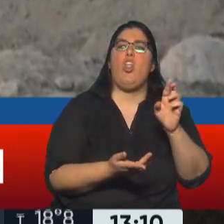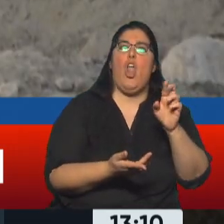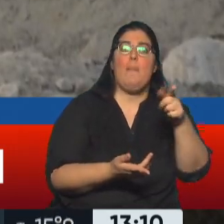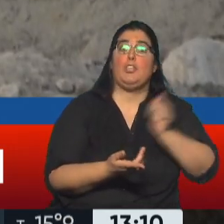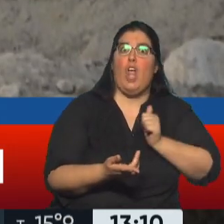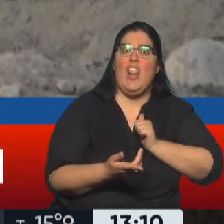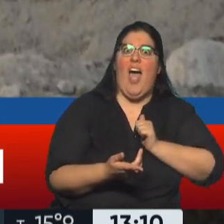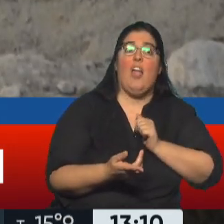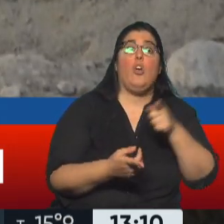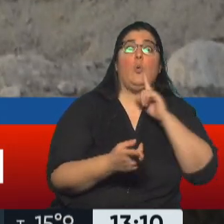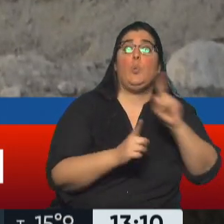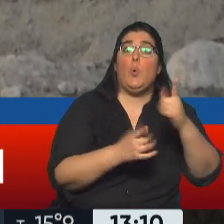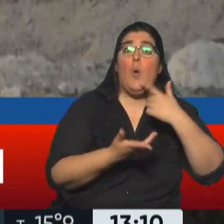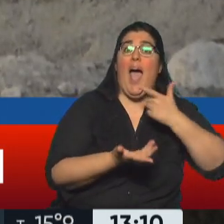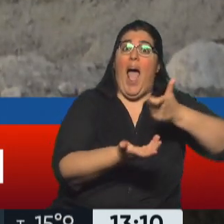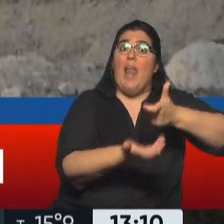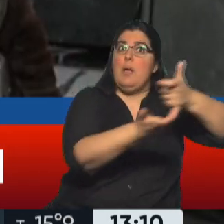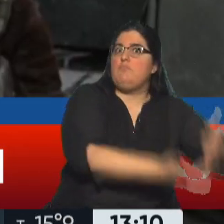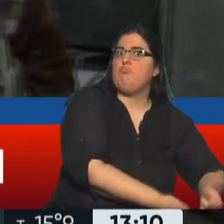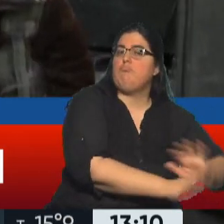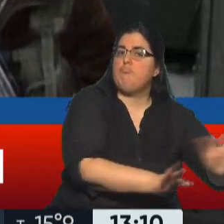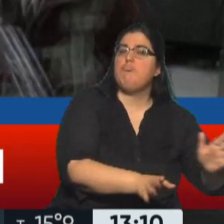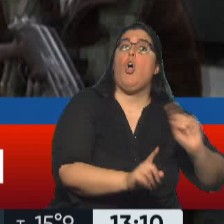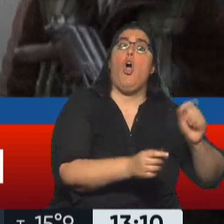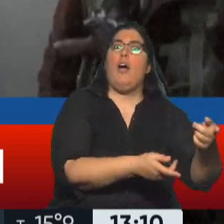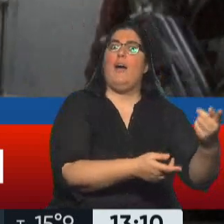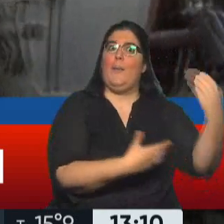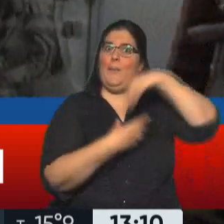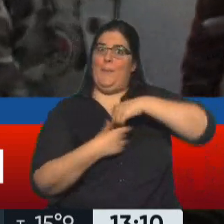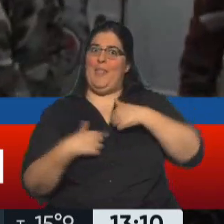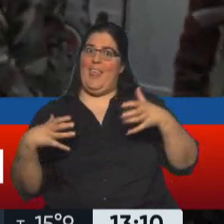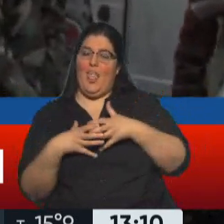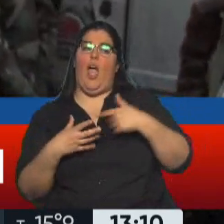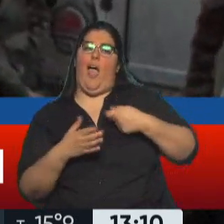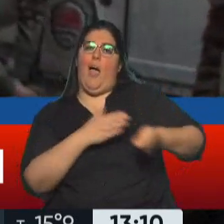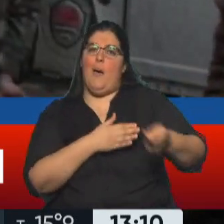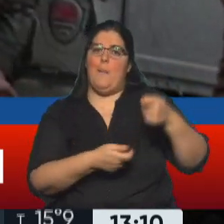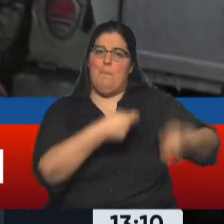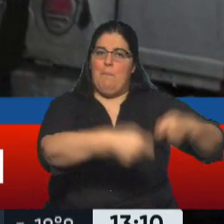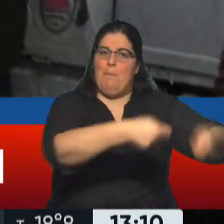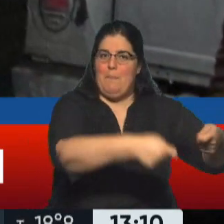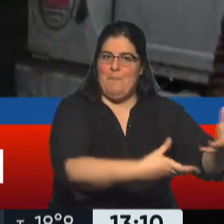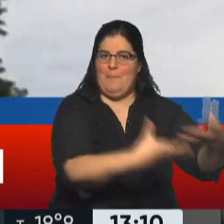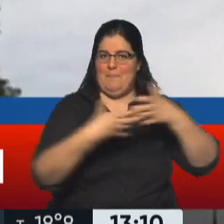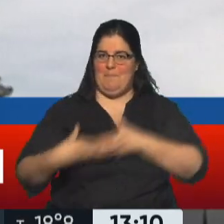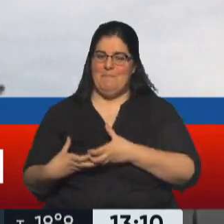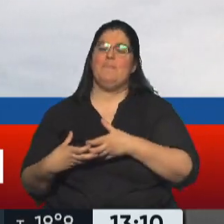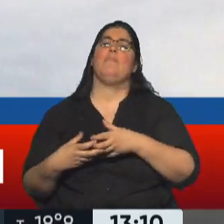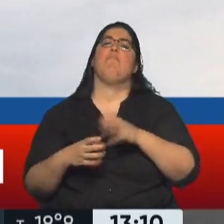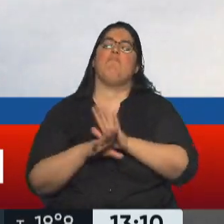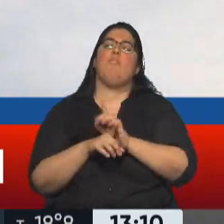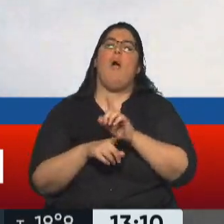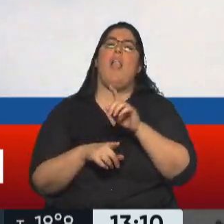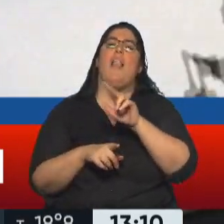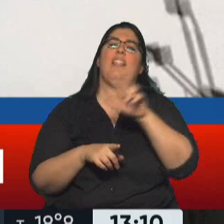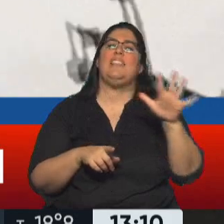que depusiera las armas o se pasara de bando, una fortuna que un país donde el 54% de sus 35